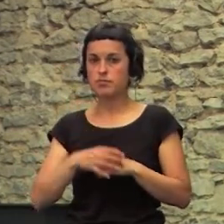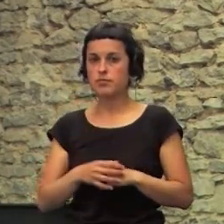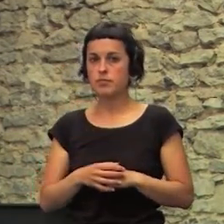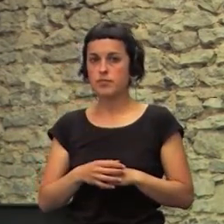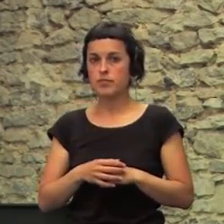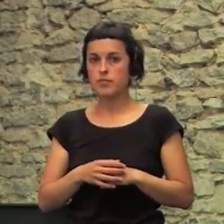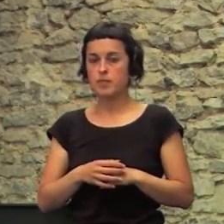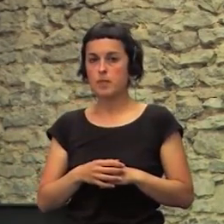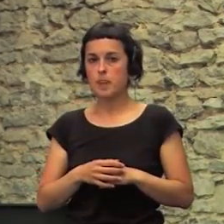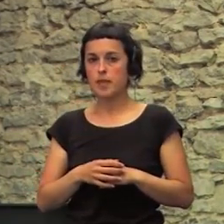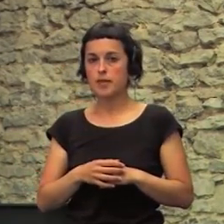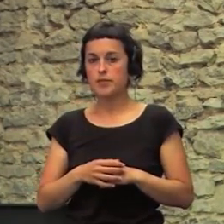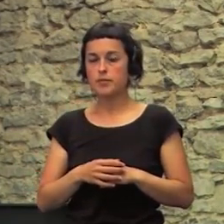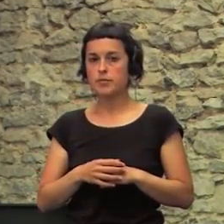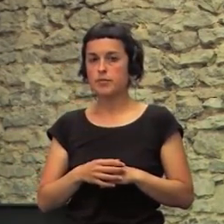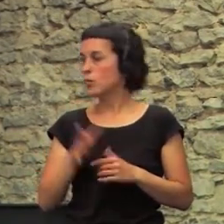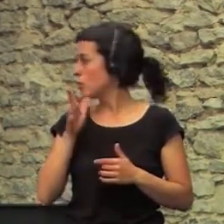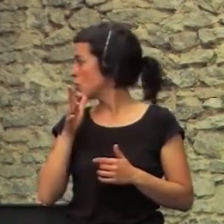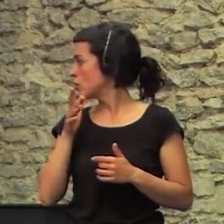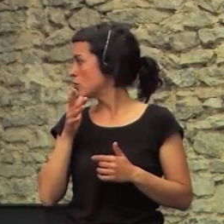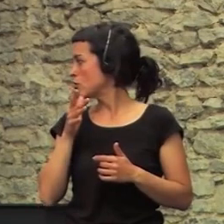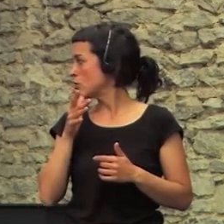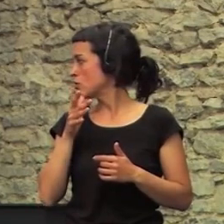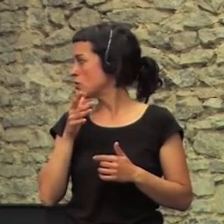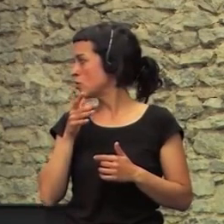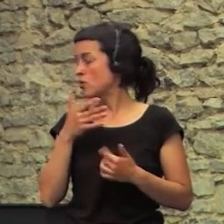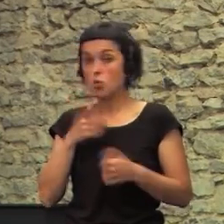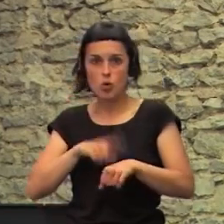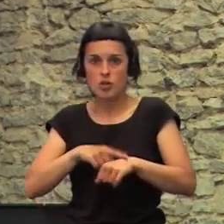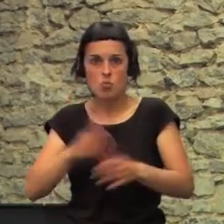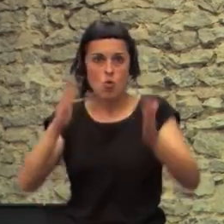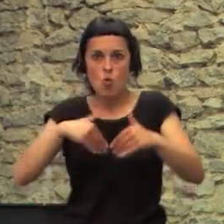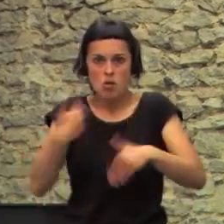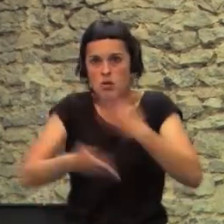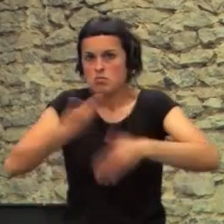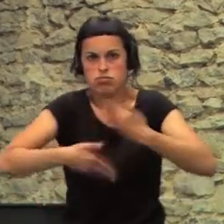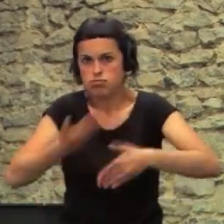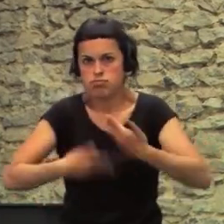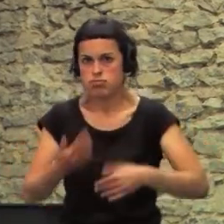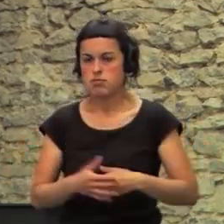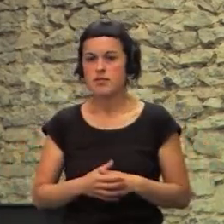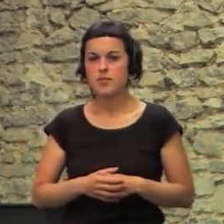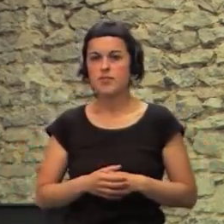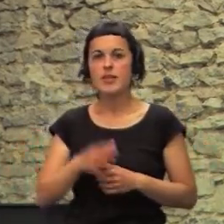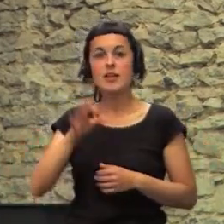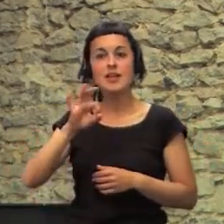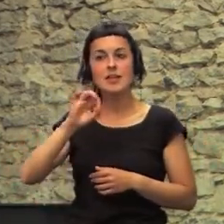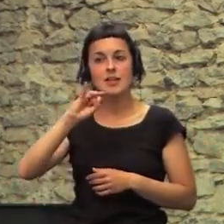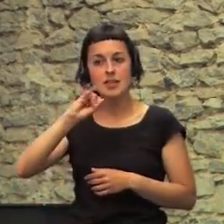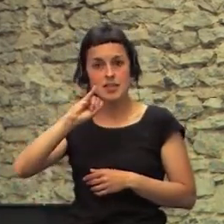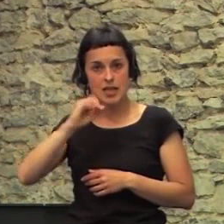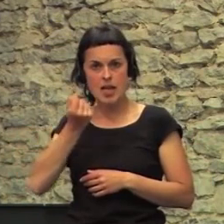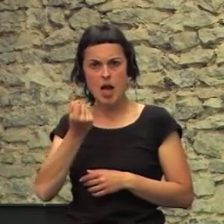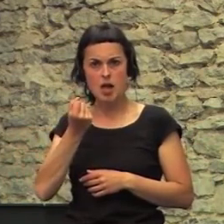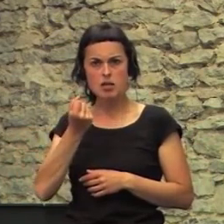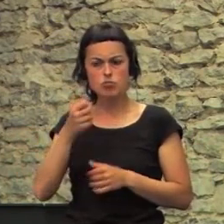El SIA ha sido, voy a avanzar todo lo que iba a decir después porque como hay poco tiempo da lo mismo. El SIA ha sido muy